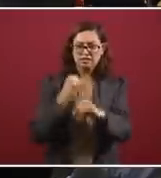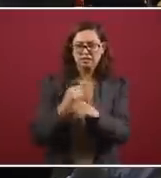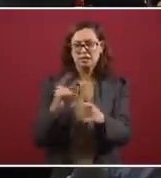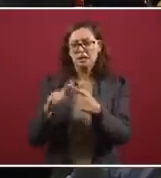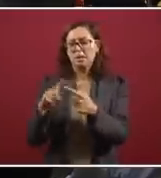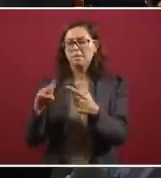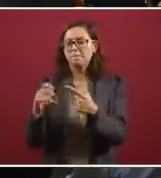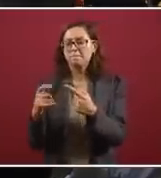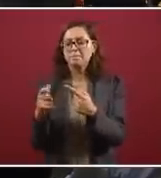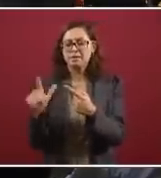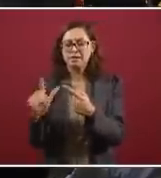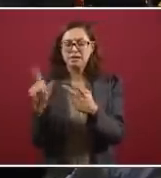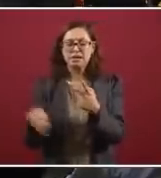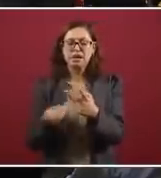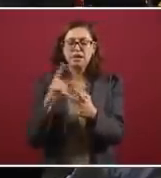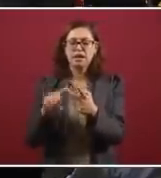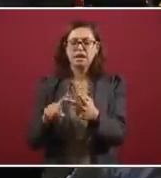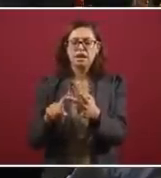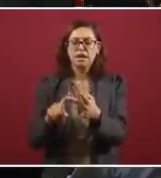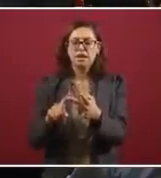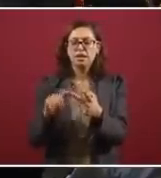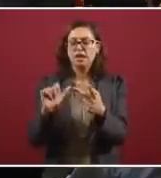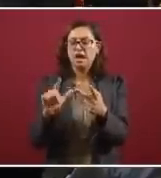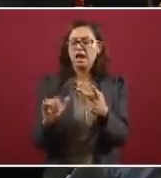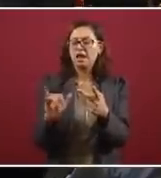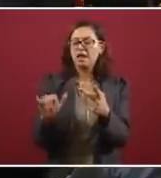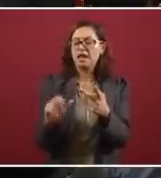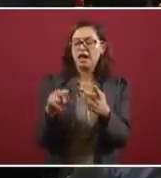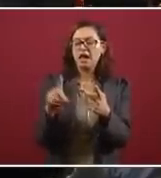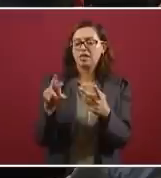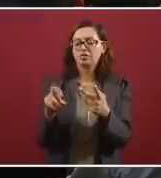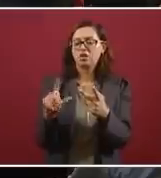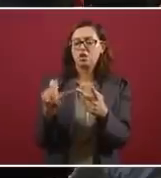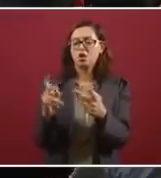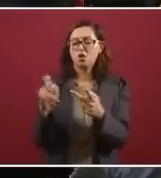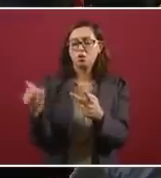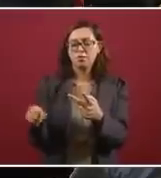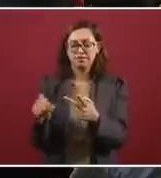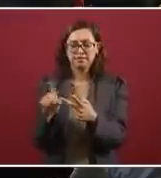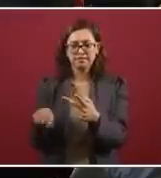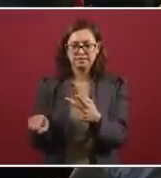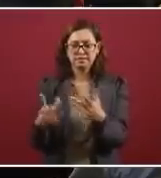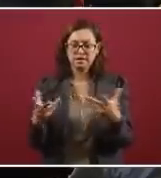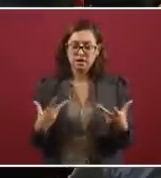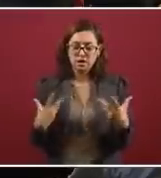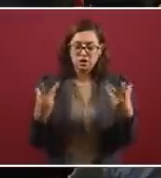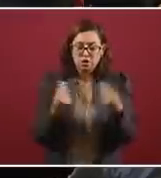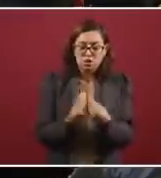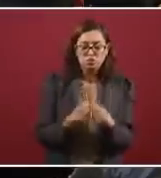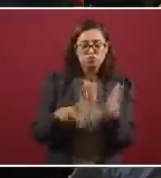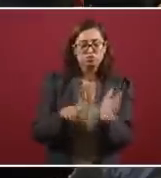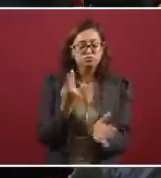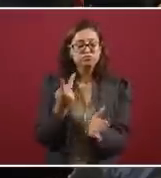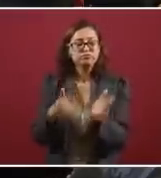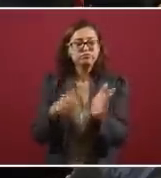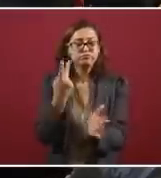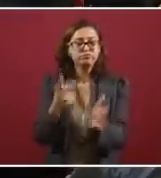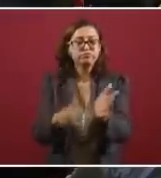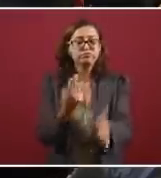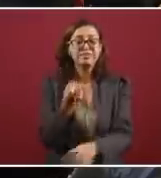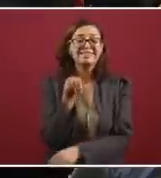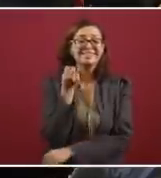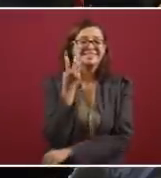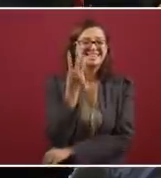Reyes y Miguel Alejandro López. En total se realizaron 3 reuniones